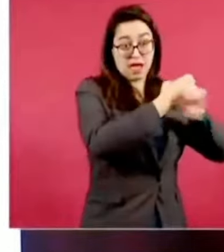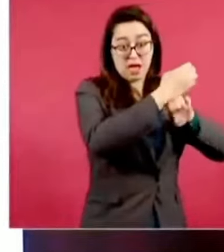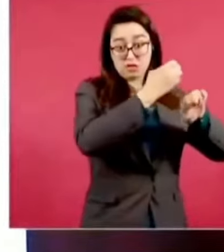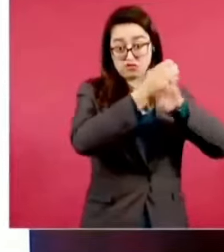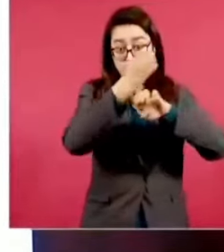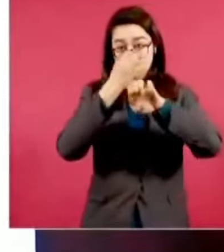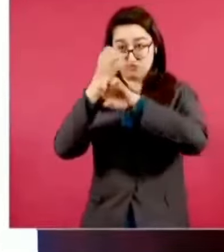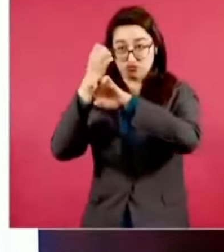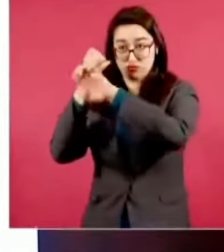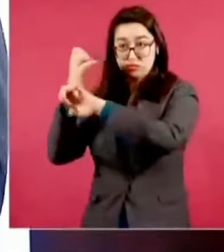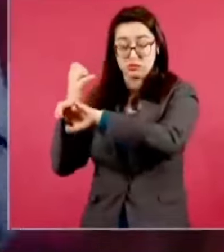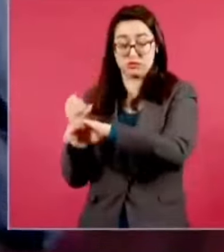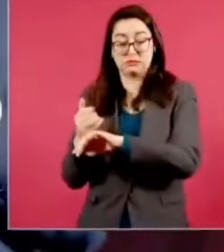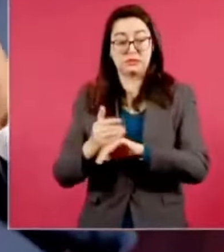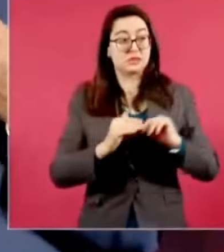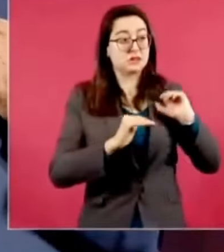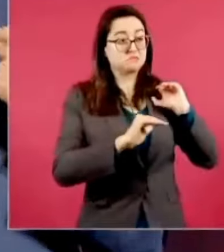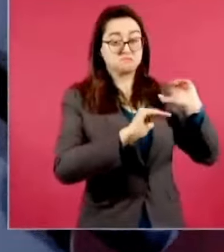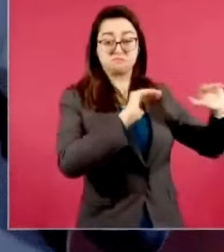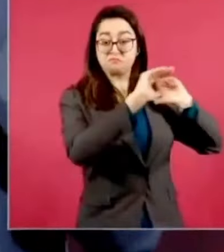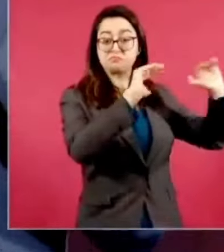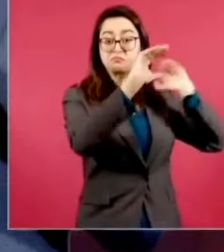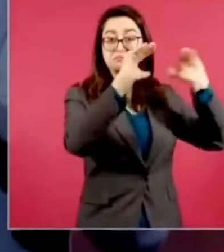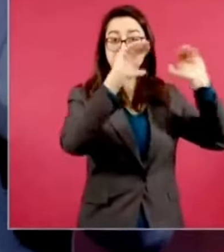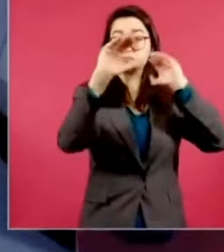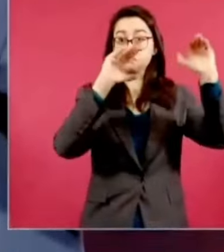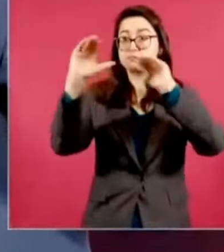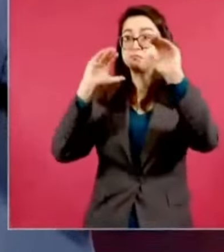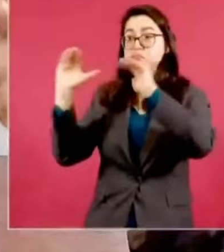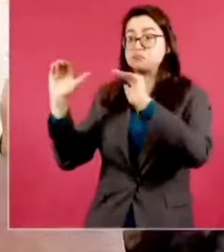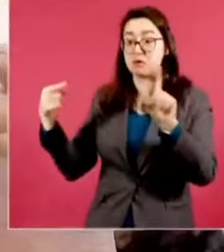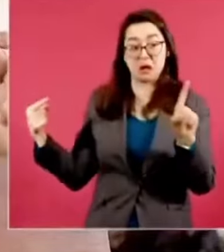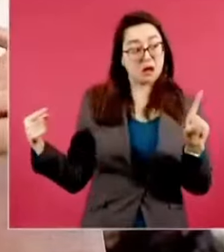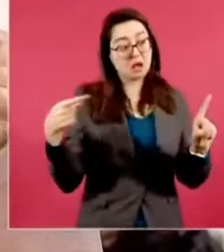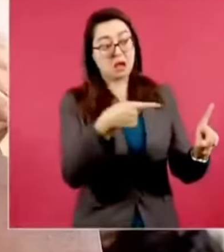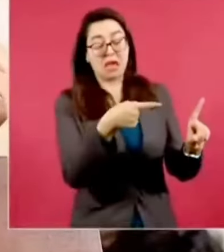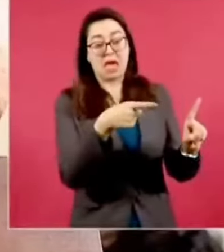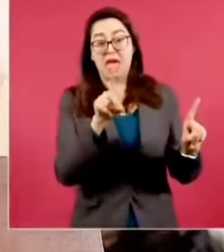en donde se había devuelto el IVA a esta empresa.